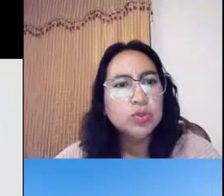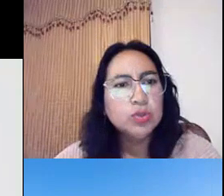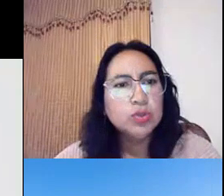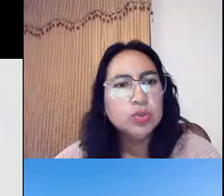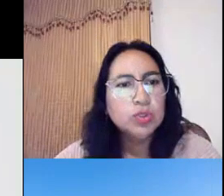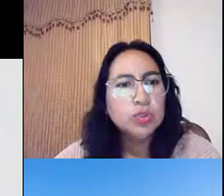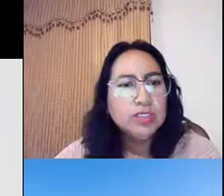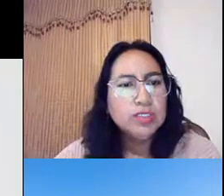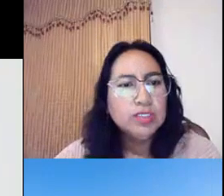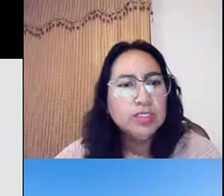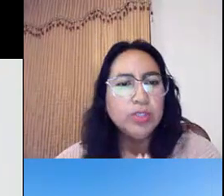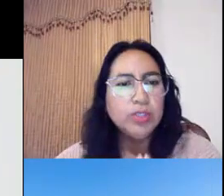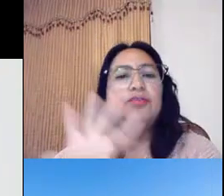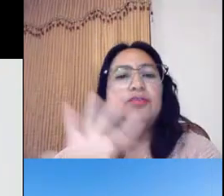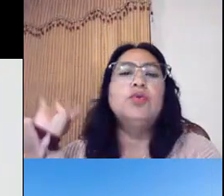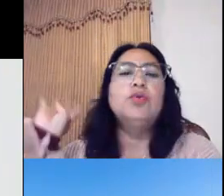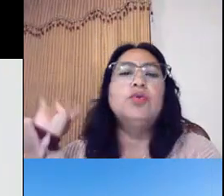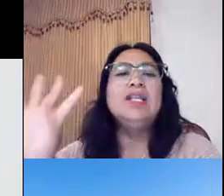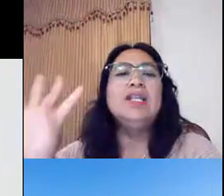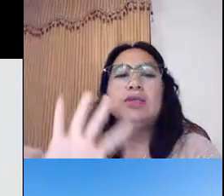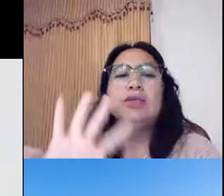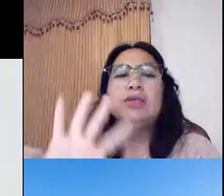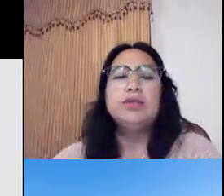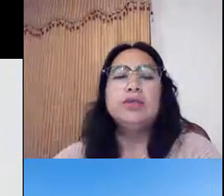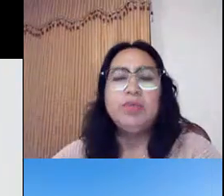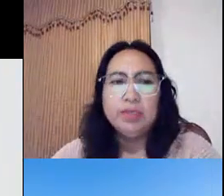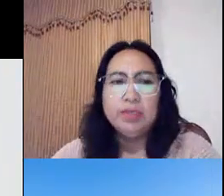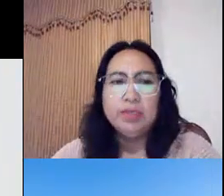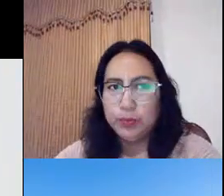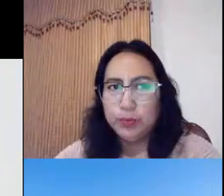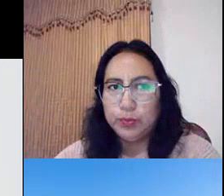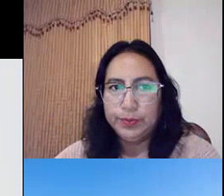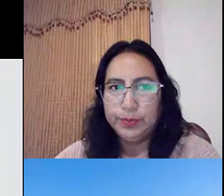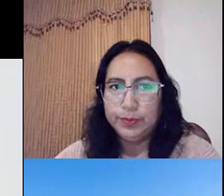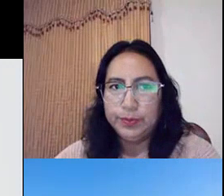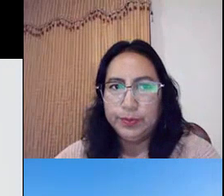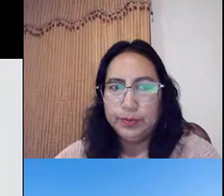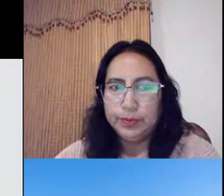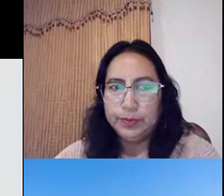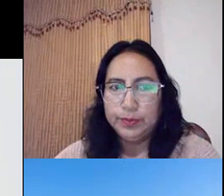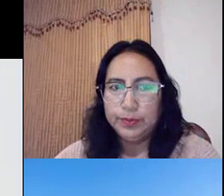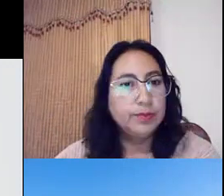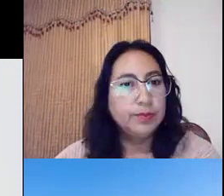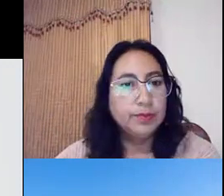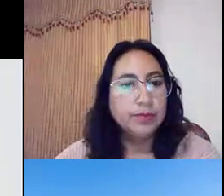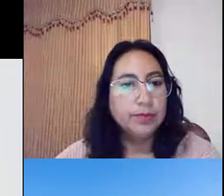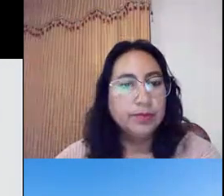aplicaremos? Tenemos 4 fórmulas. ¿Cuál de las 4 aplicaremos?